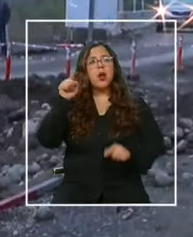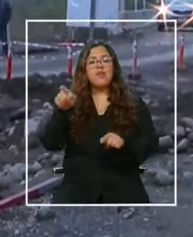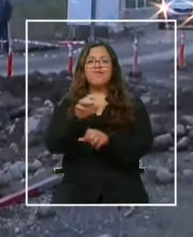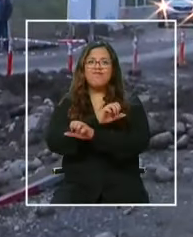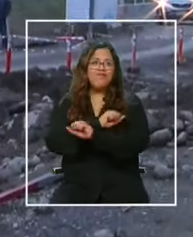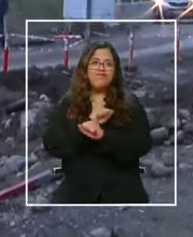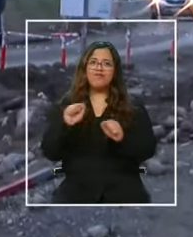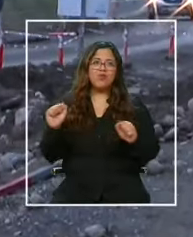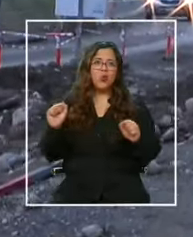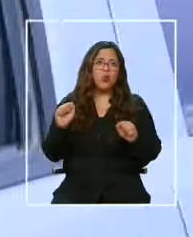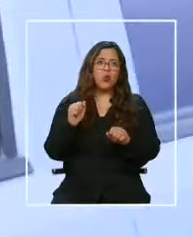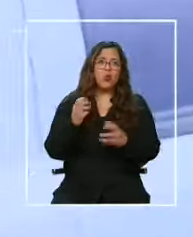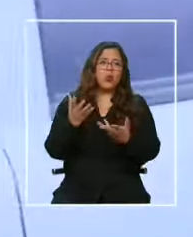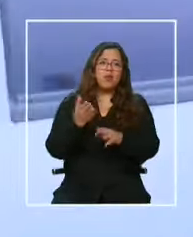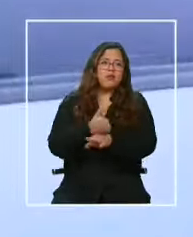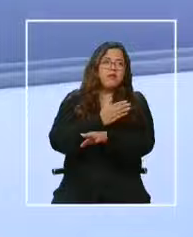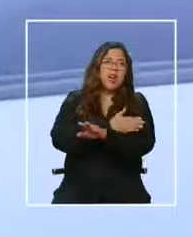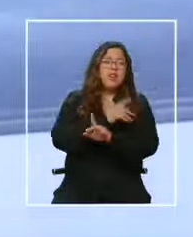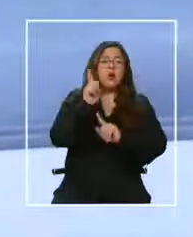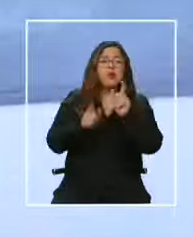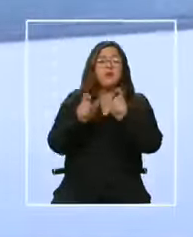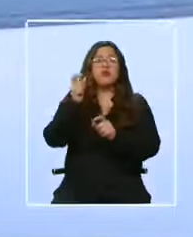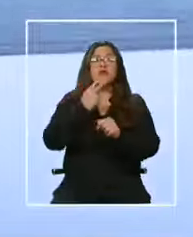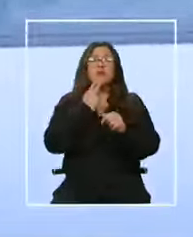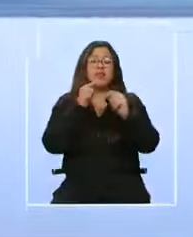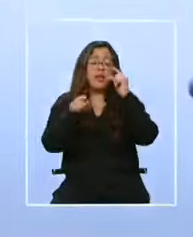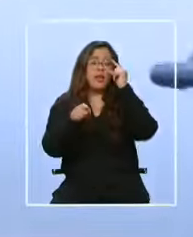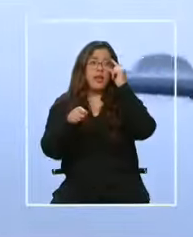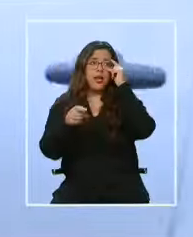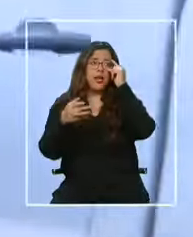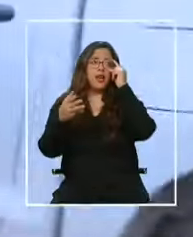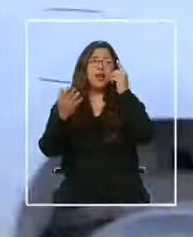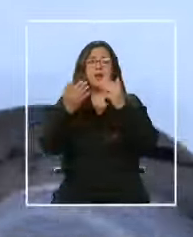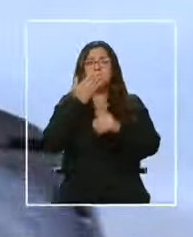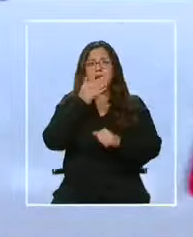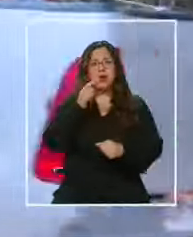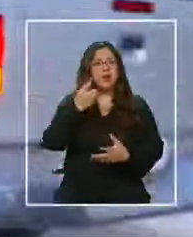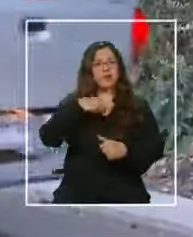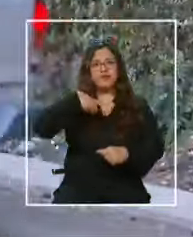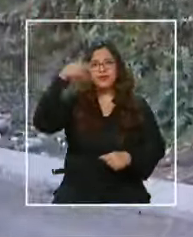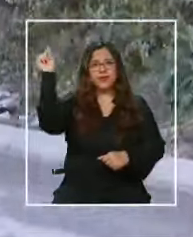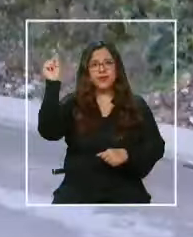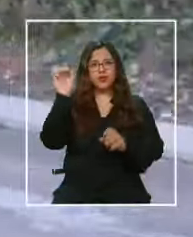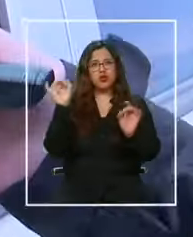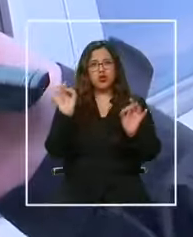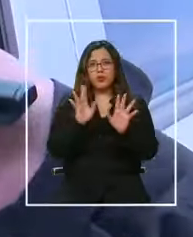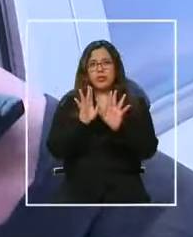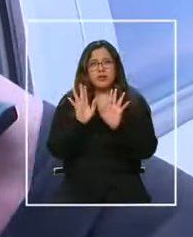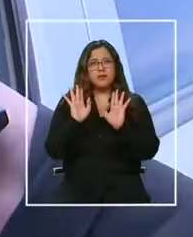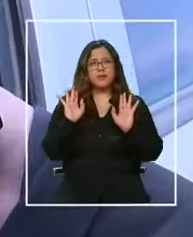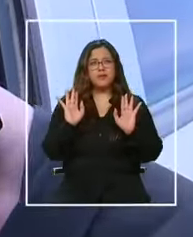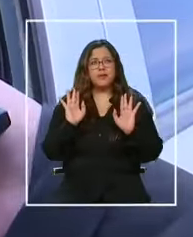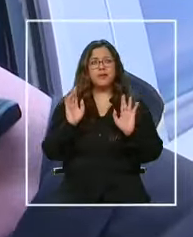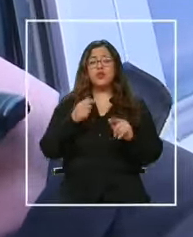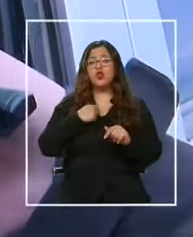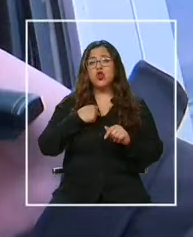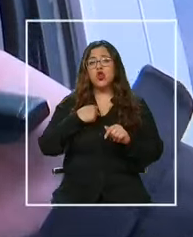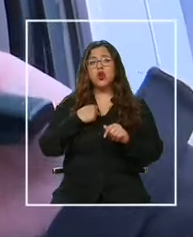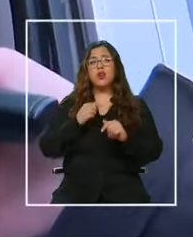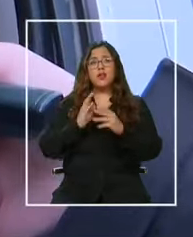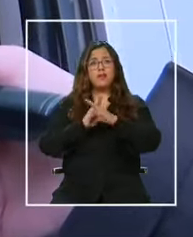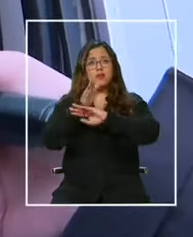estar terminado. Algunas personas que ahí viven han elegido salir de la zona por precaución. Voy a la casa de mi hija